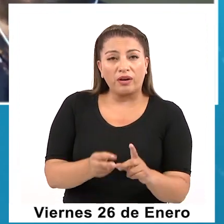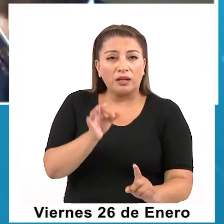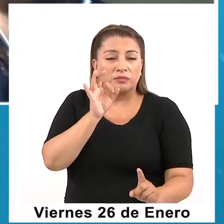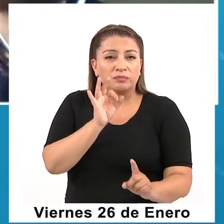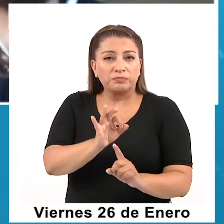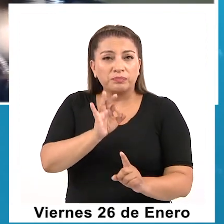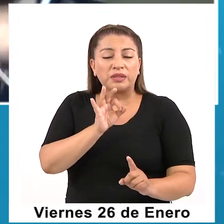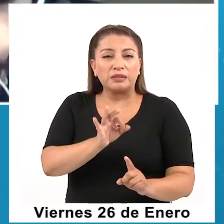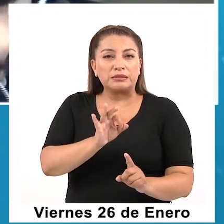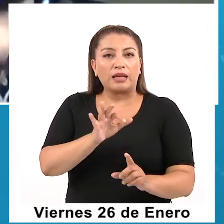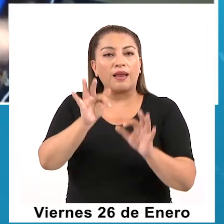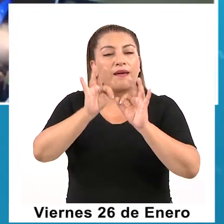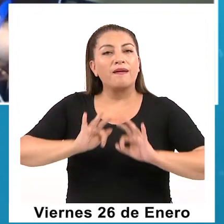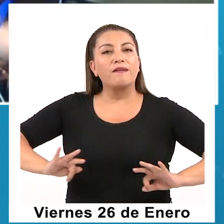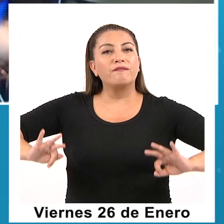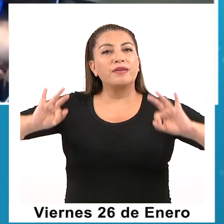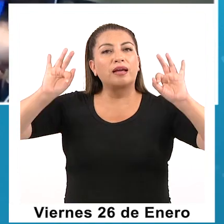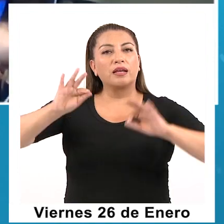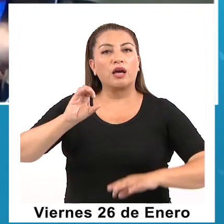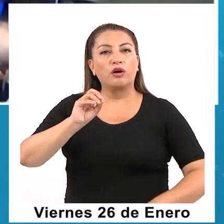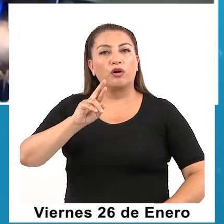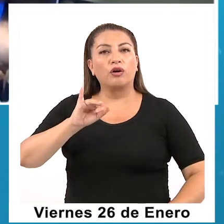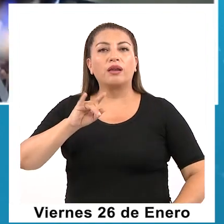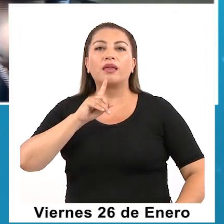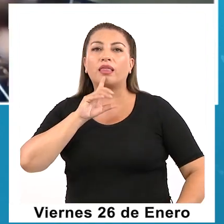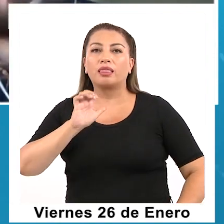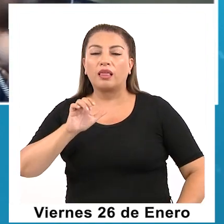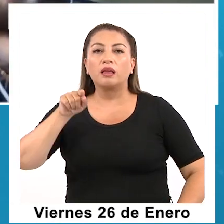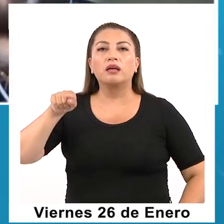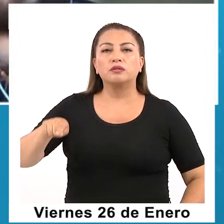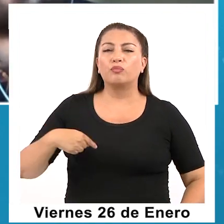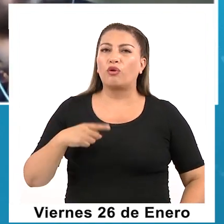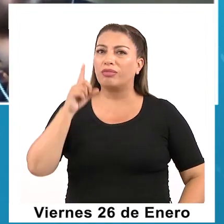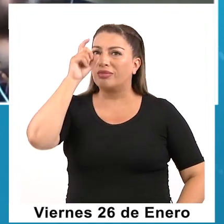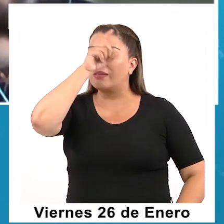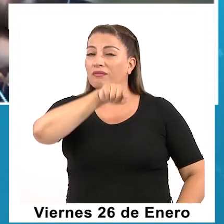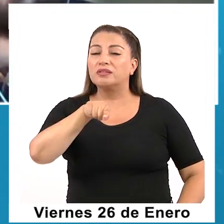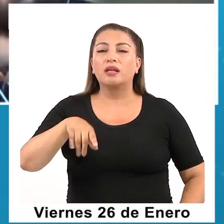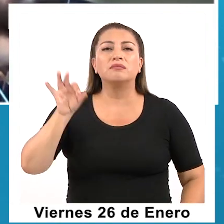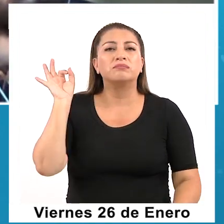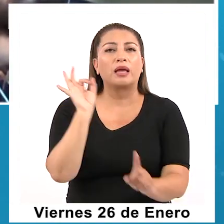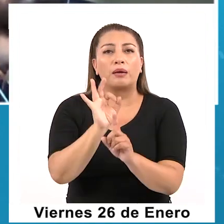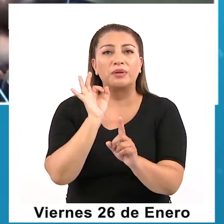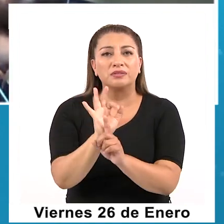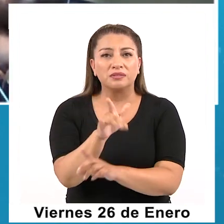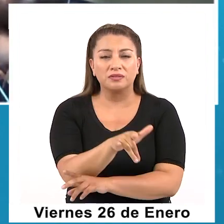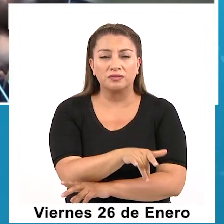especialidad que tiene la Fiscalía Oriente, que es de alta complejidad De y alta que complejidad. específicamente